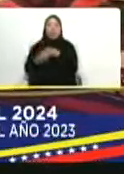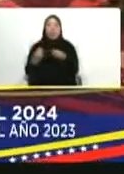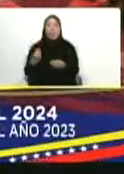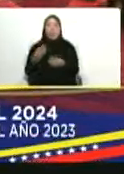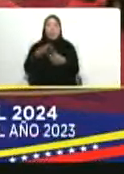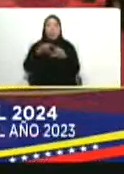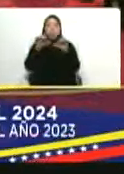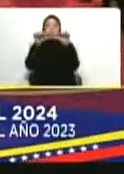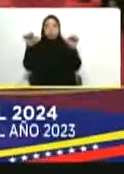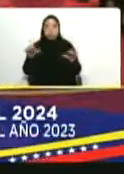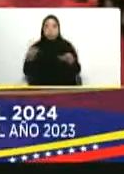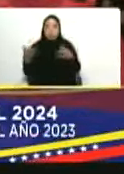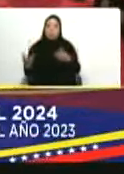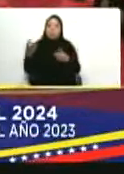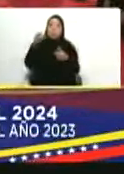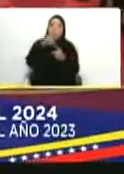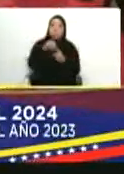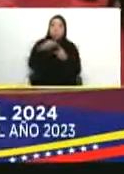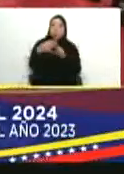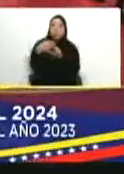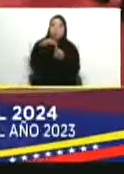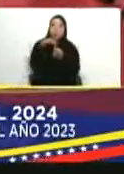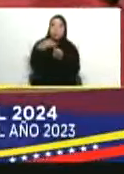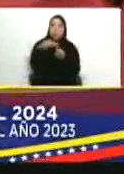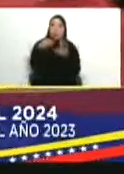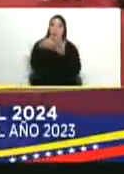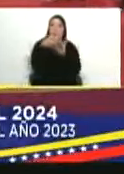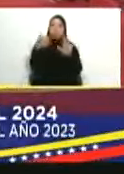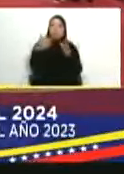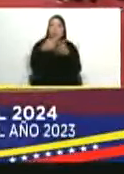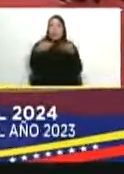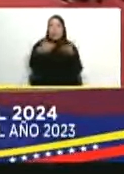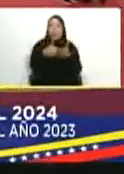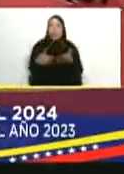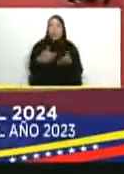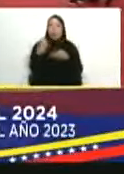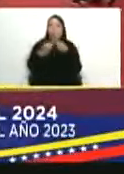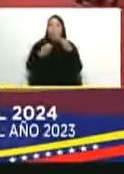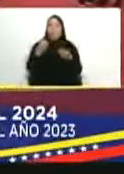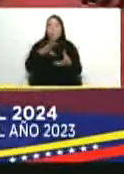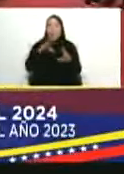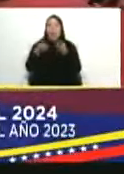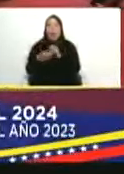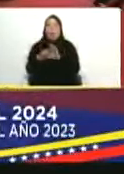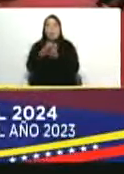para actualizar el marco jurídico, como lo ha indicado el presidente Nicolás Maduro Moros.